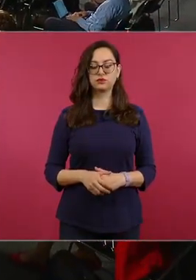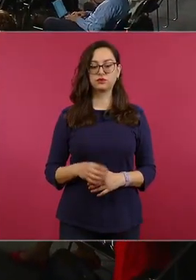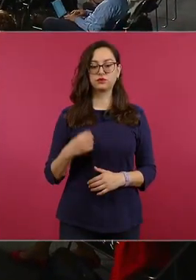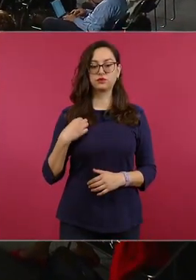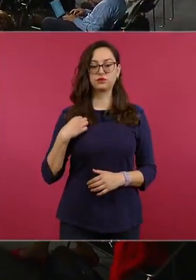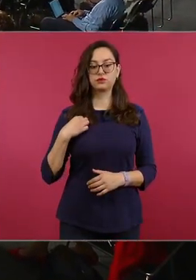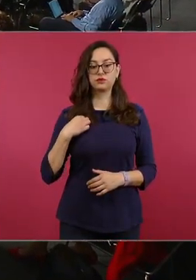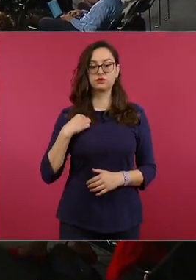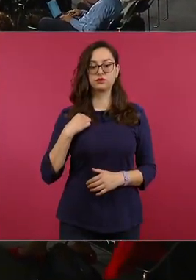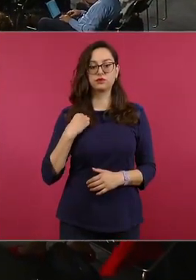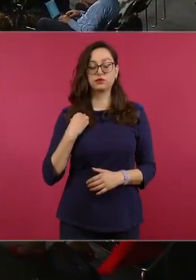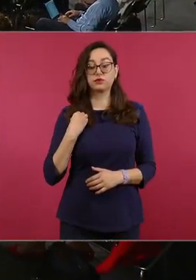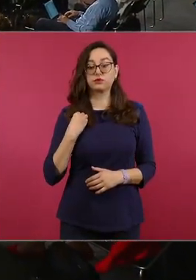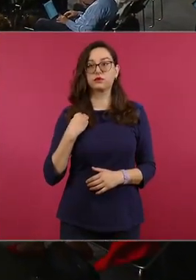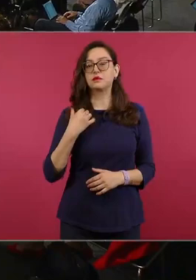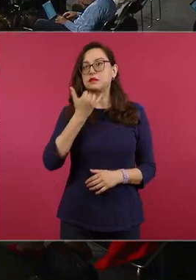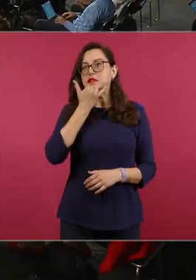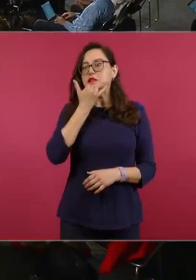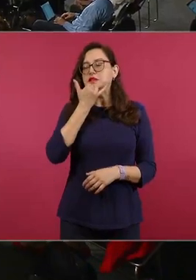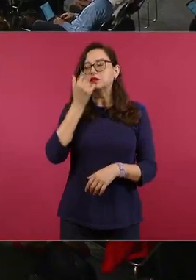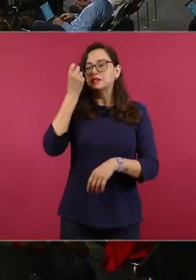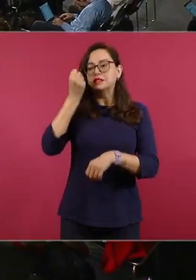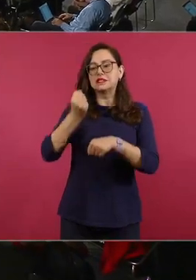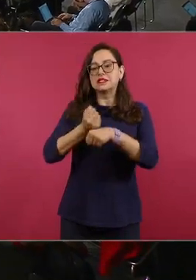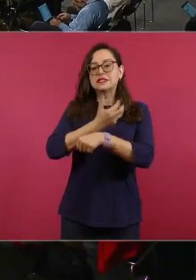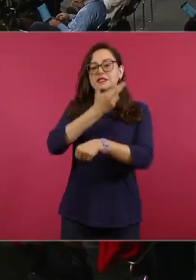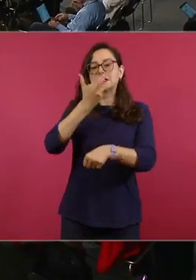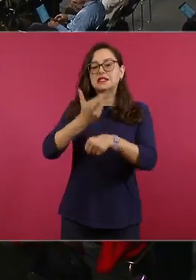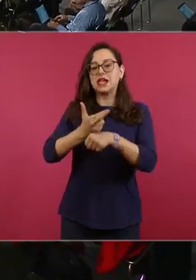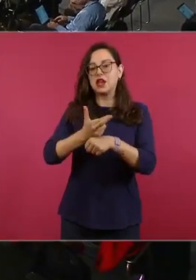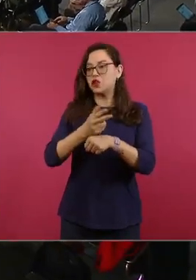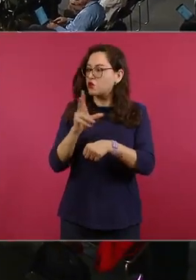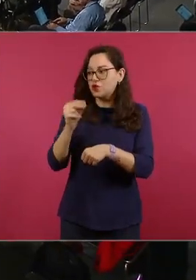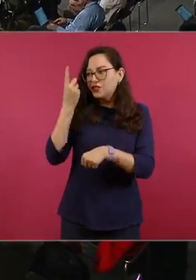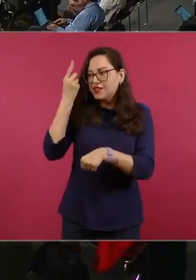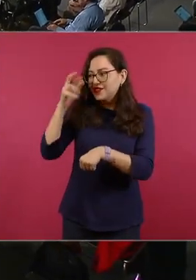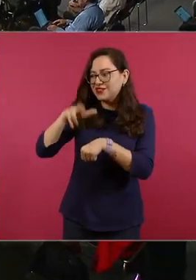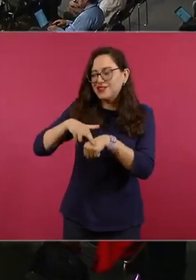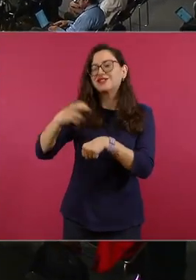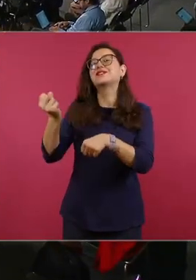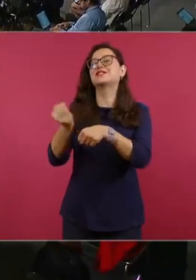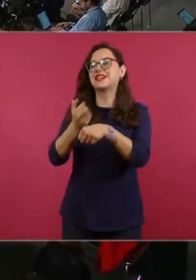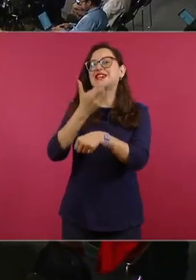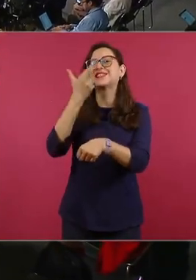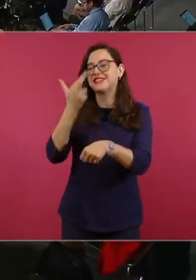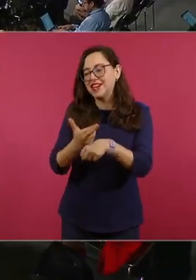secretario de obras del gobierno de la ciudad, Jesús,